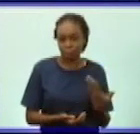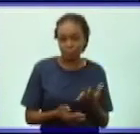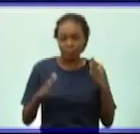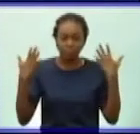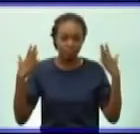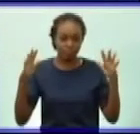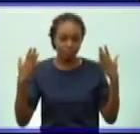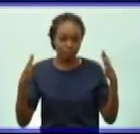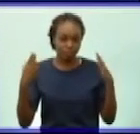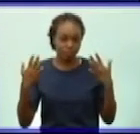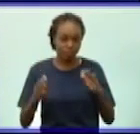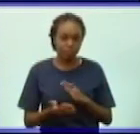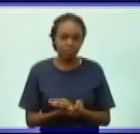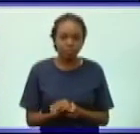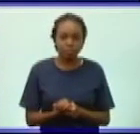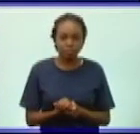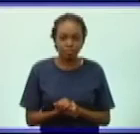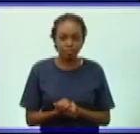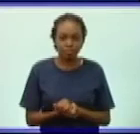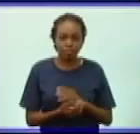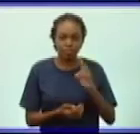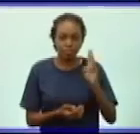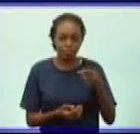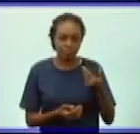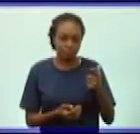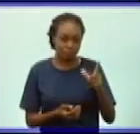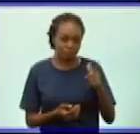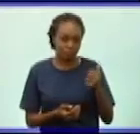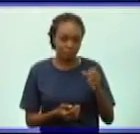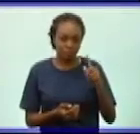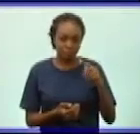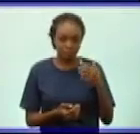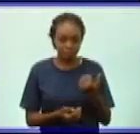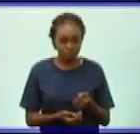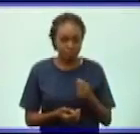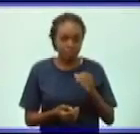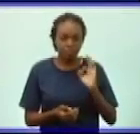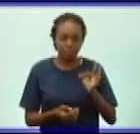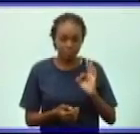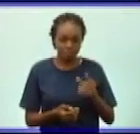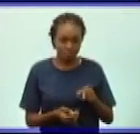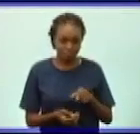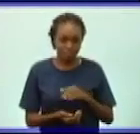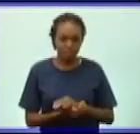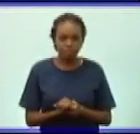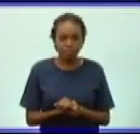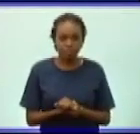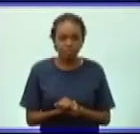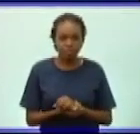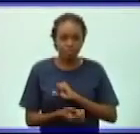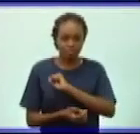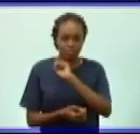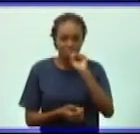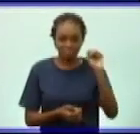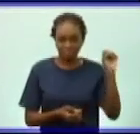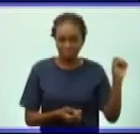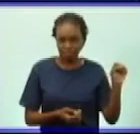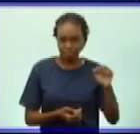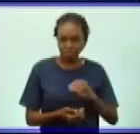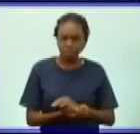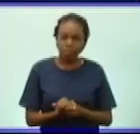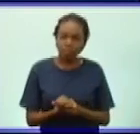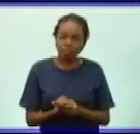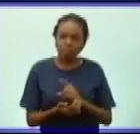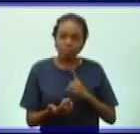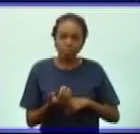los ganadores de las medallas de plata de este propio concurso, donde sus ganadores son